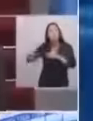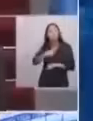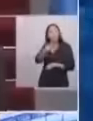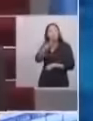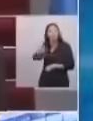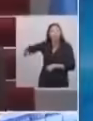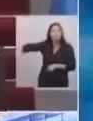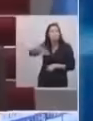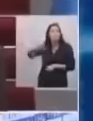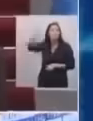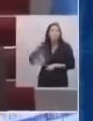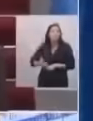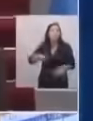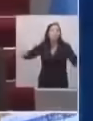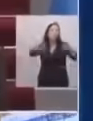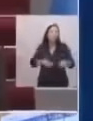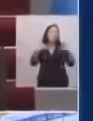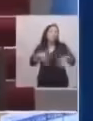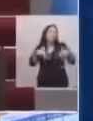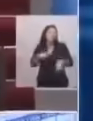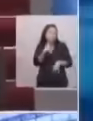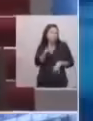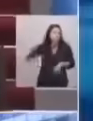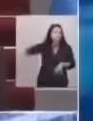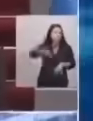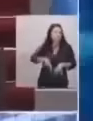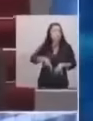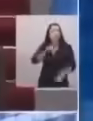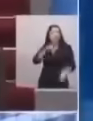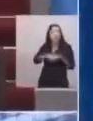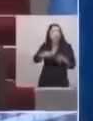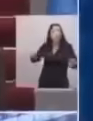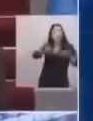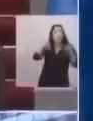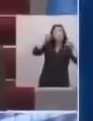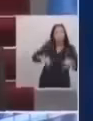días no se escucha H chicos no se